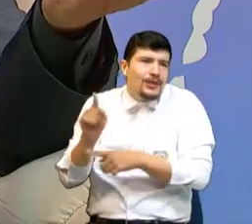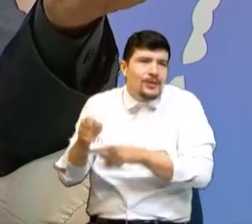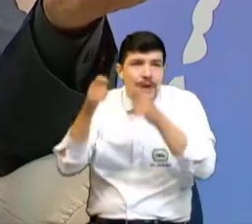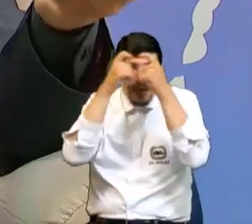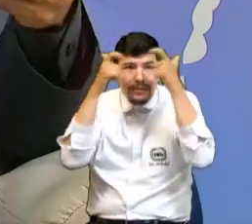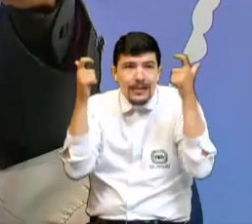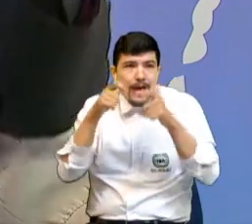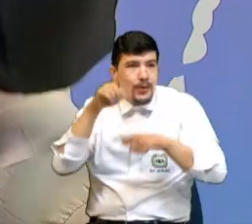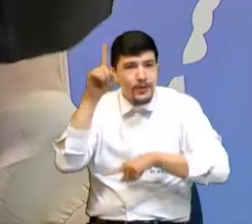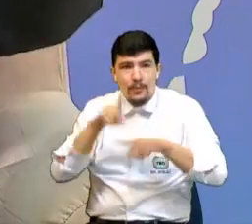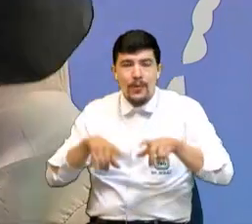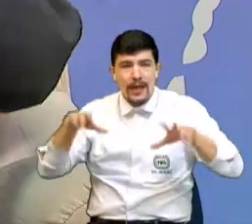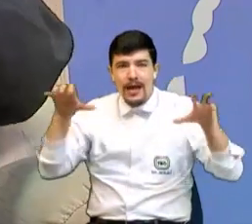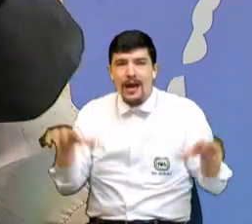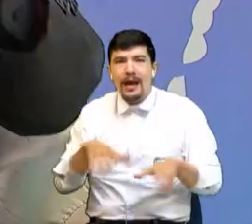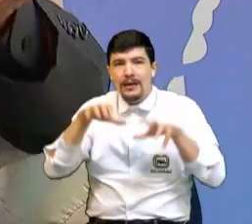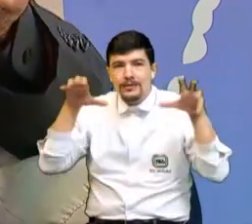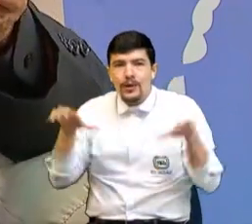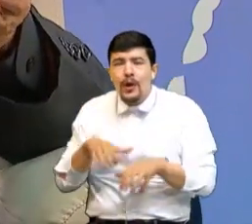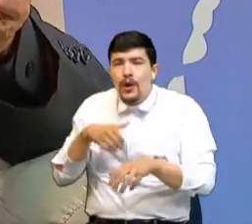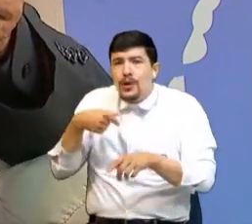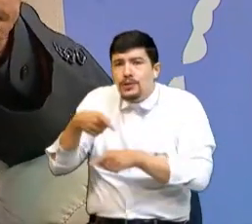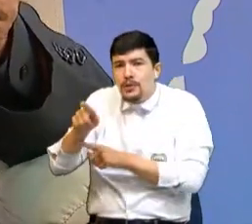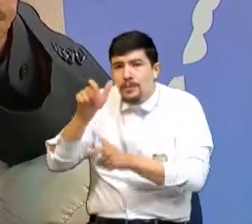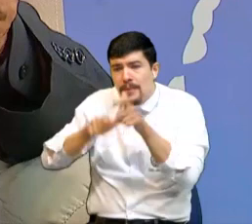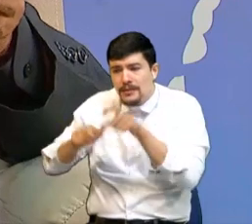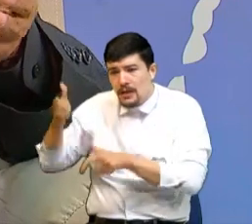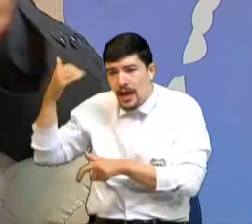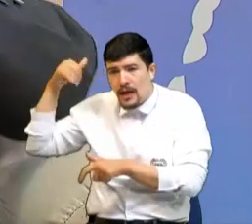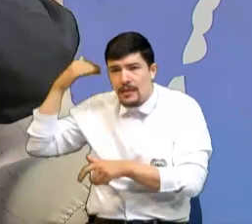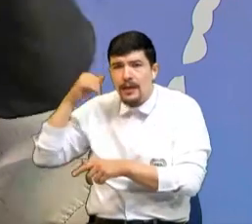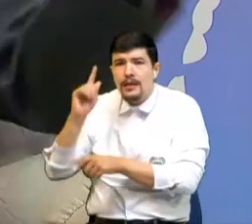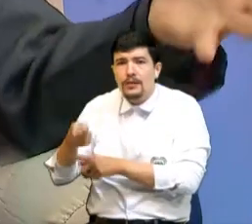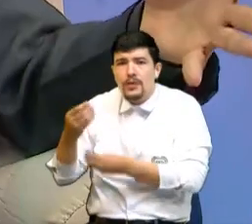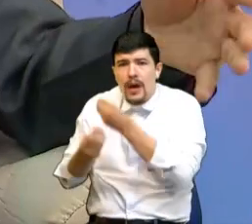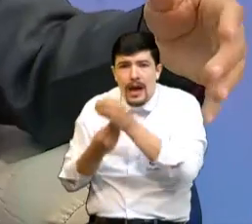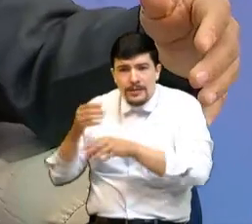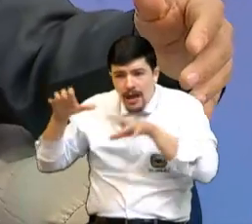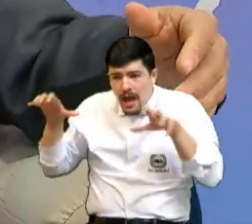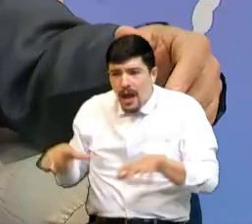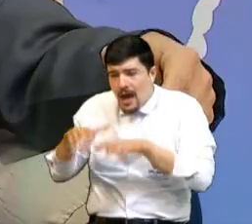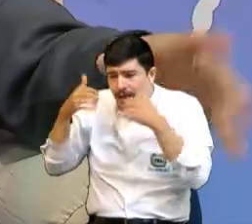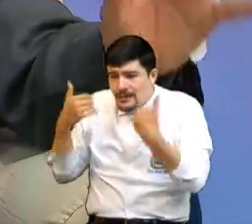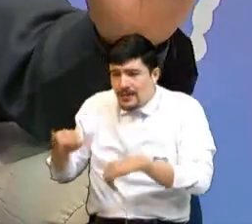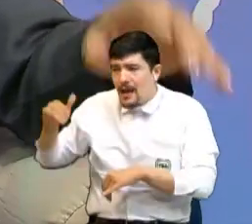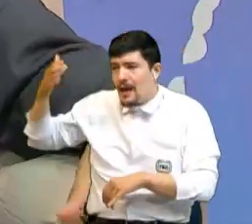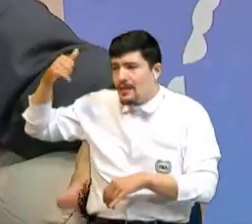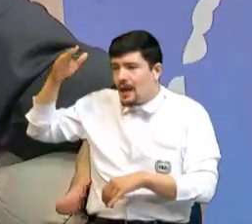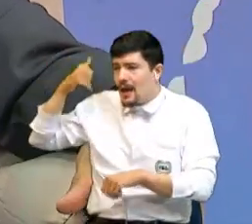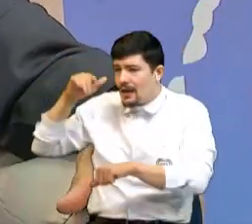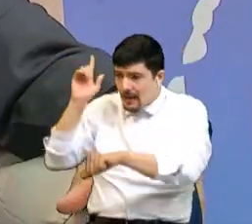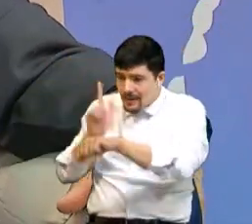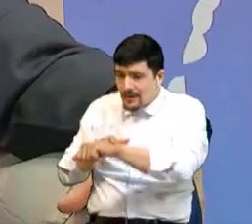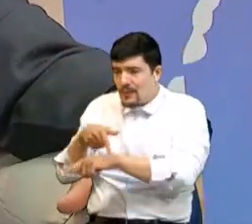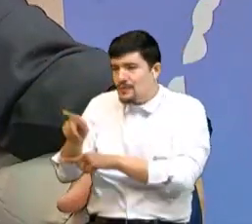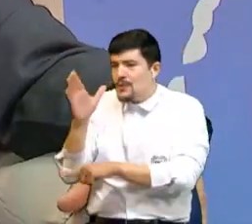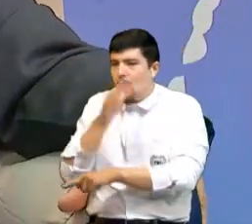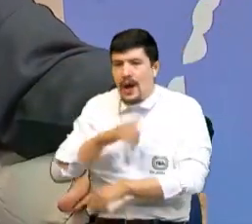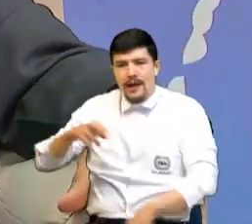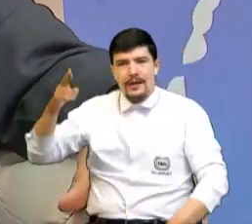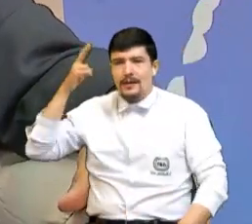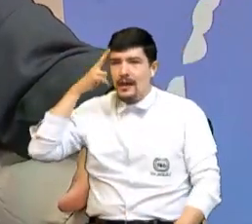actuar, ya las personas que cometieron esos hechos, pues ya ha habido tanto tiempo en que ya no tienen razón de ser